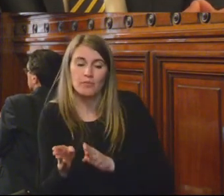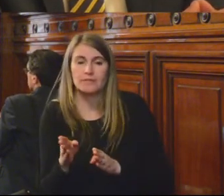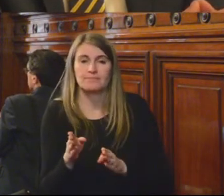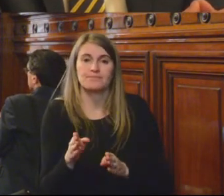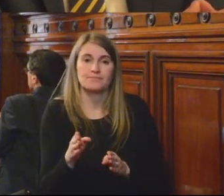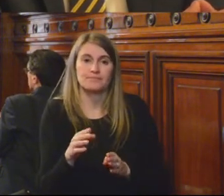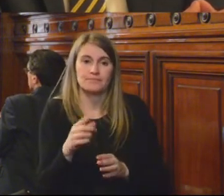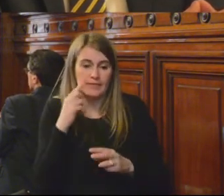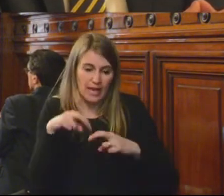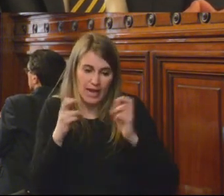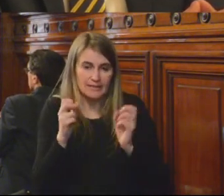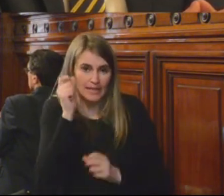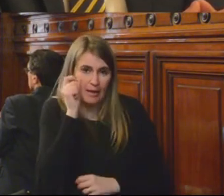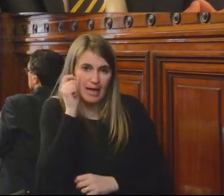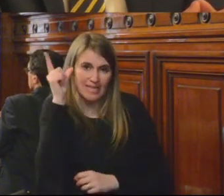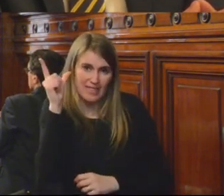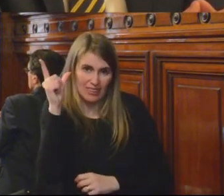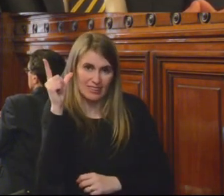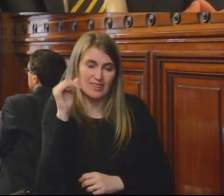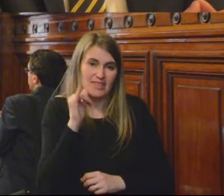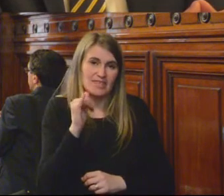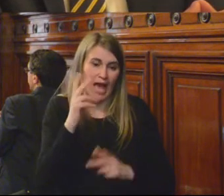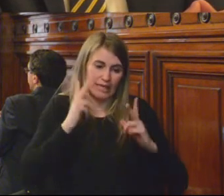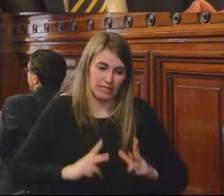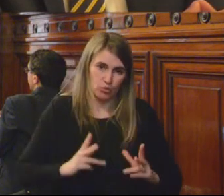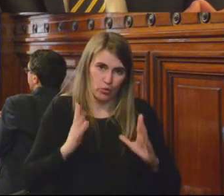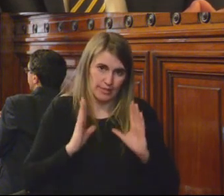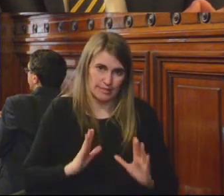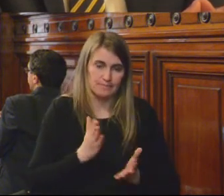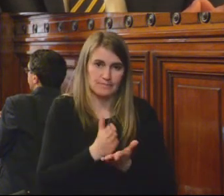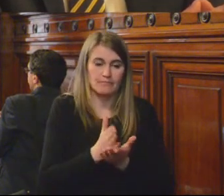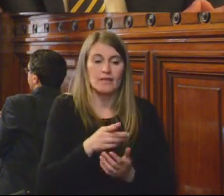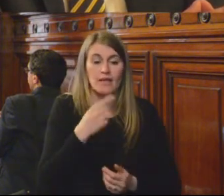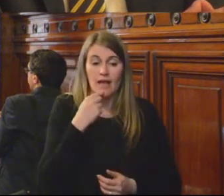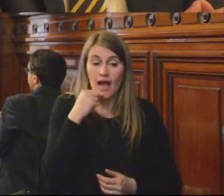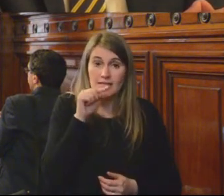de capacidades y aptitudes. Esto a fin de generar